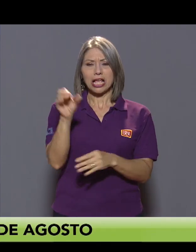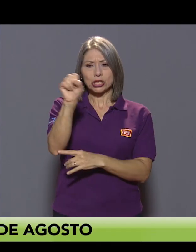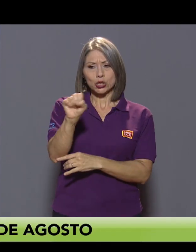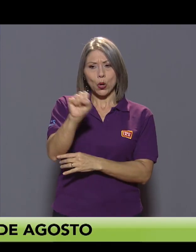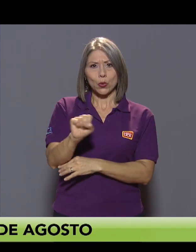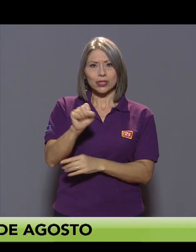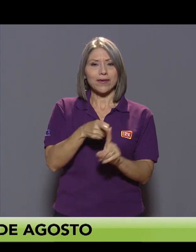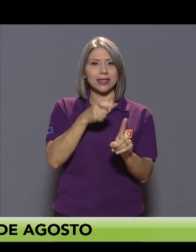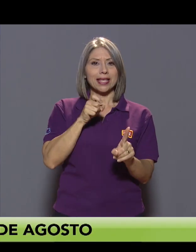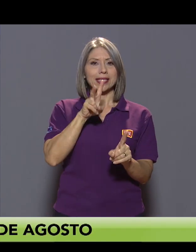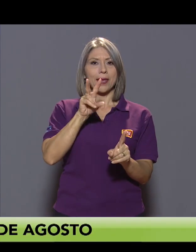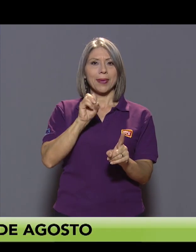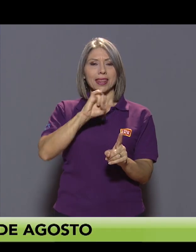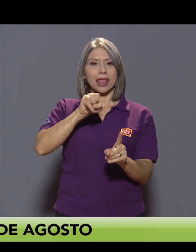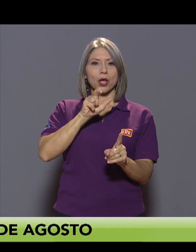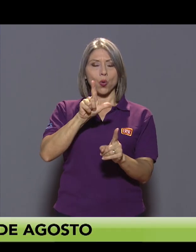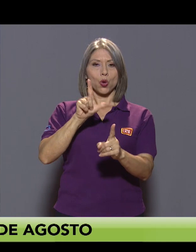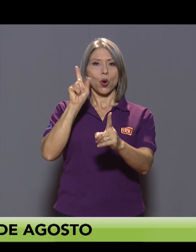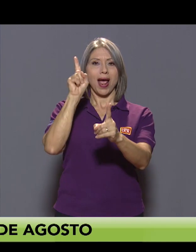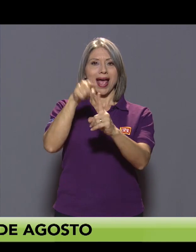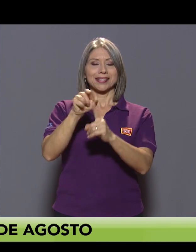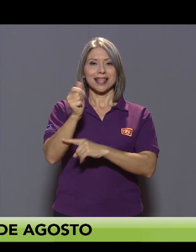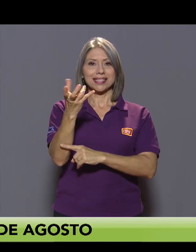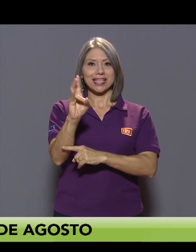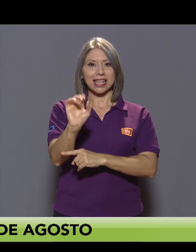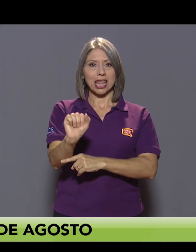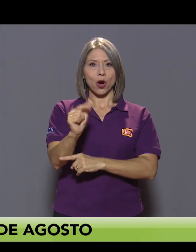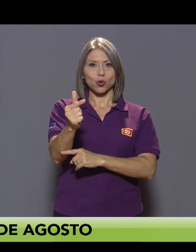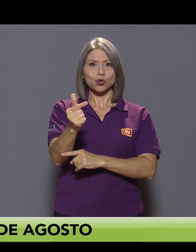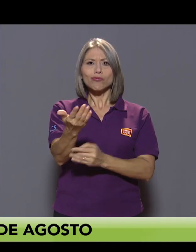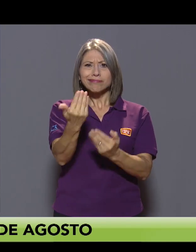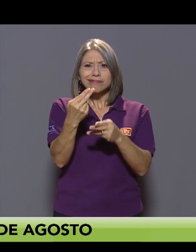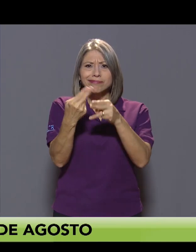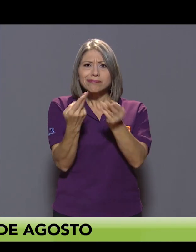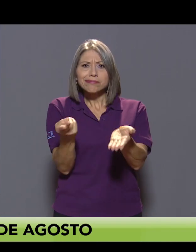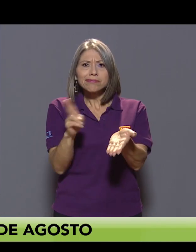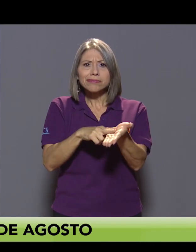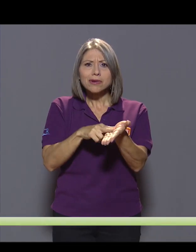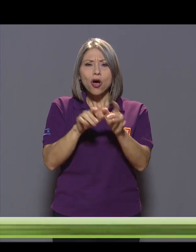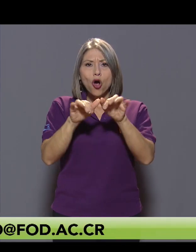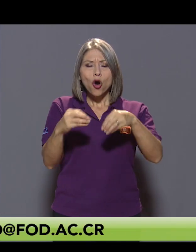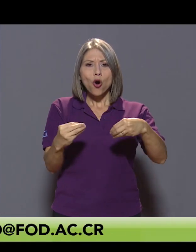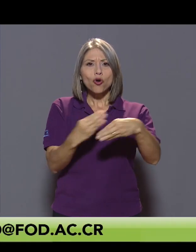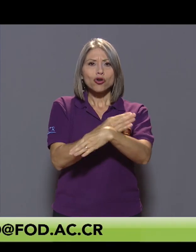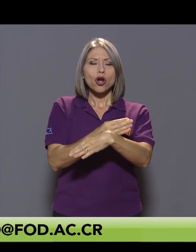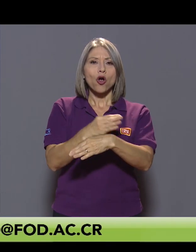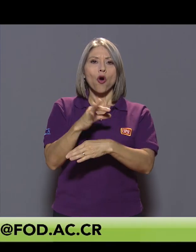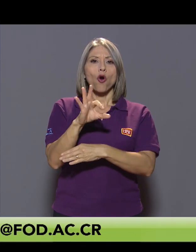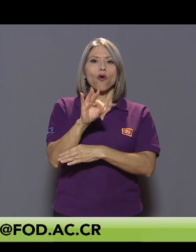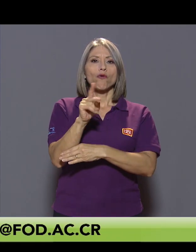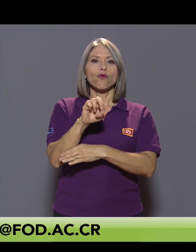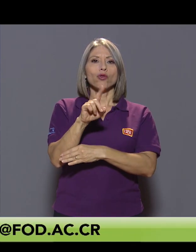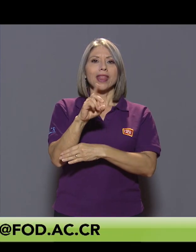del 20 de julio al 17 de agosto. Le invito a anotarse desde ya enviando un correo electrónico a